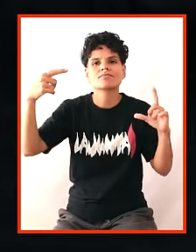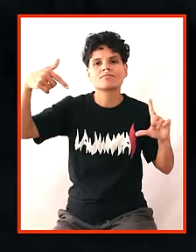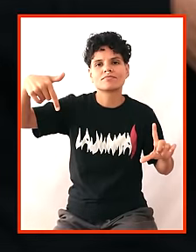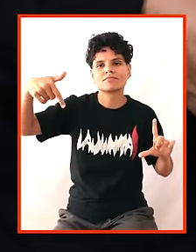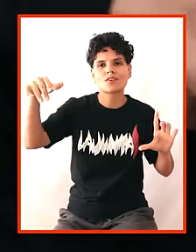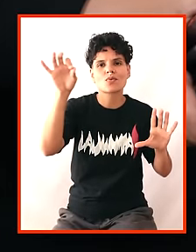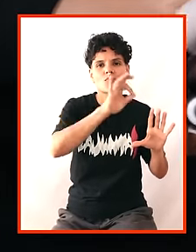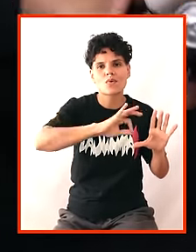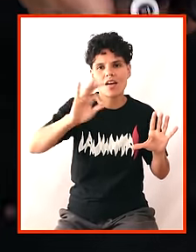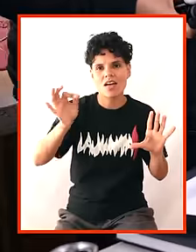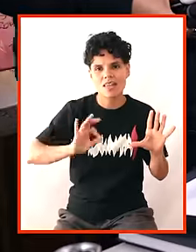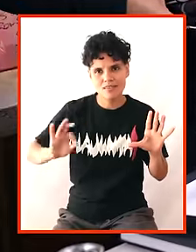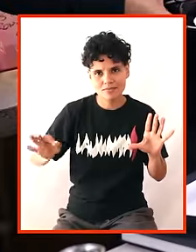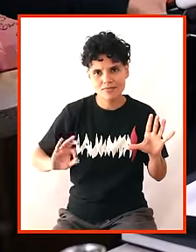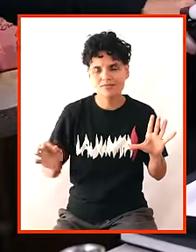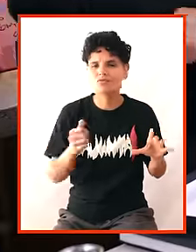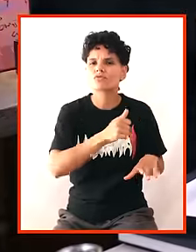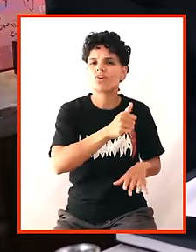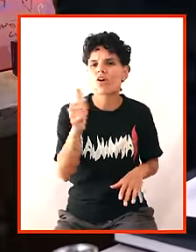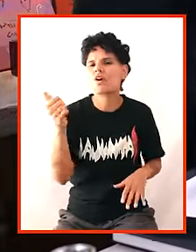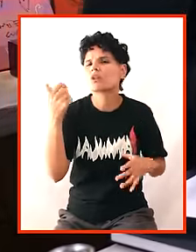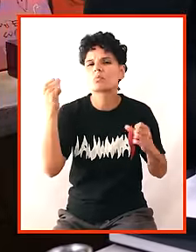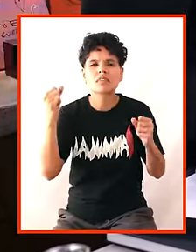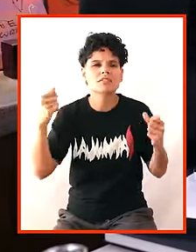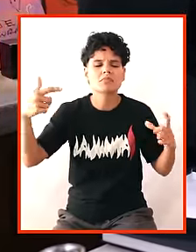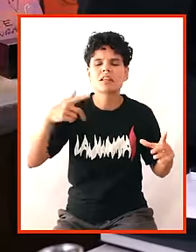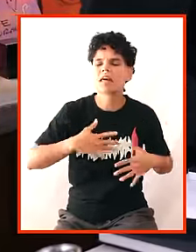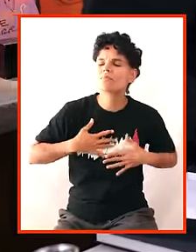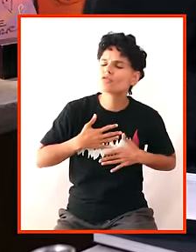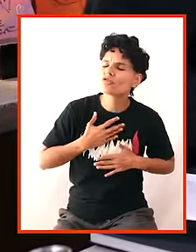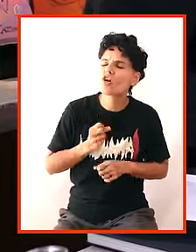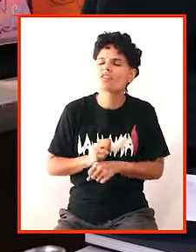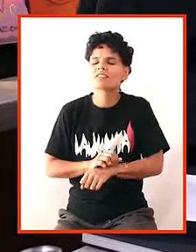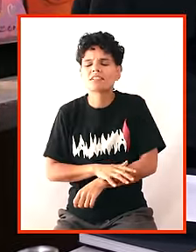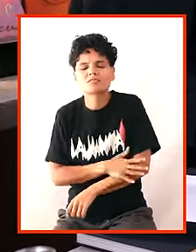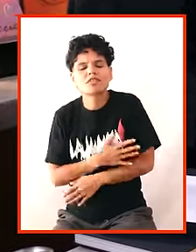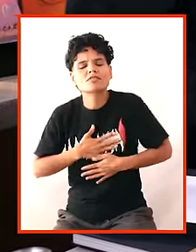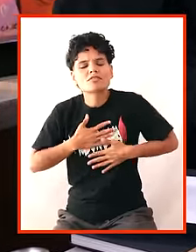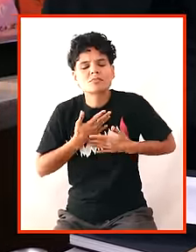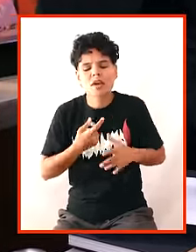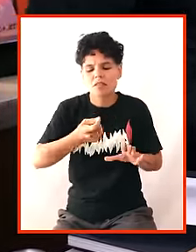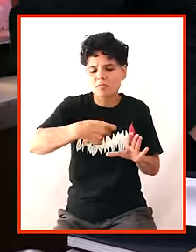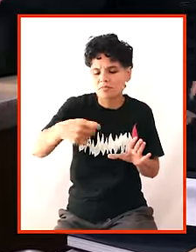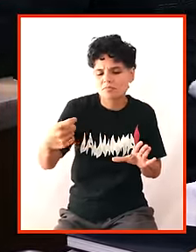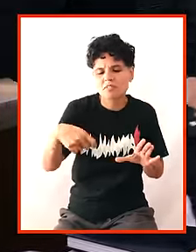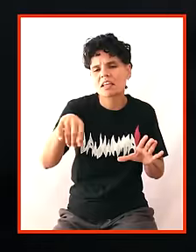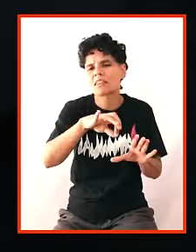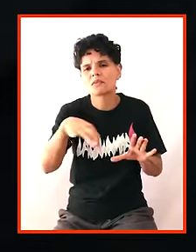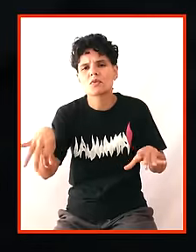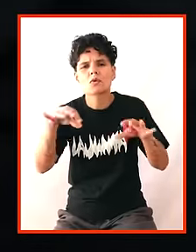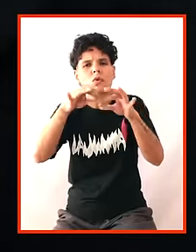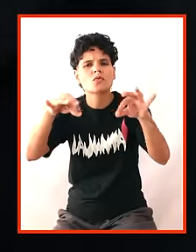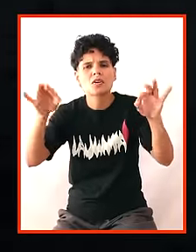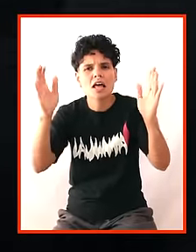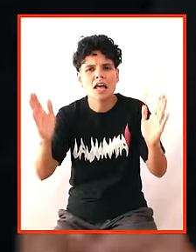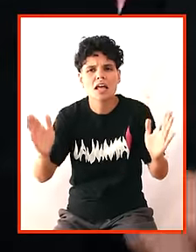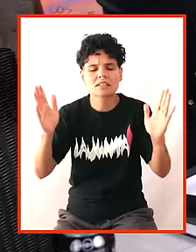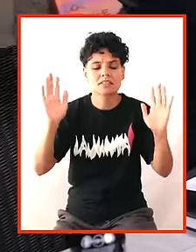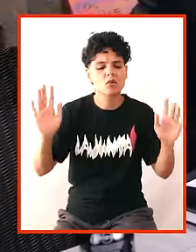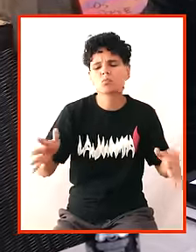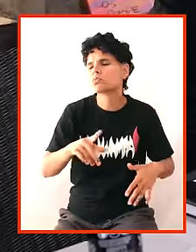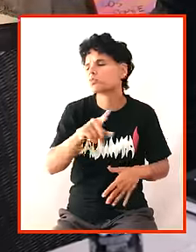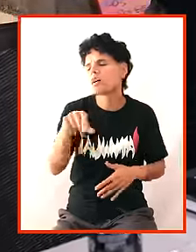la gente ha dejado su cuadrito, ha escrito alguna cosita. Una emoción, ¿ah? ¿Eh? Una sensación, un sentimiento, un dibujito, una